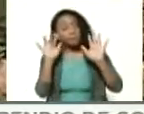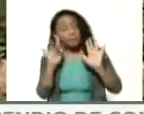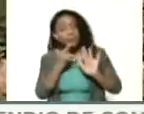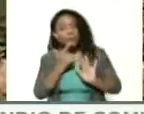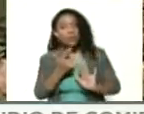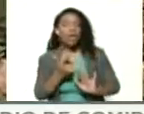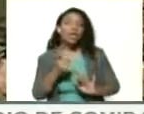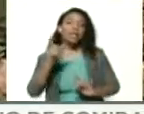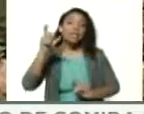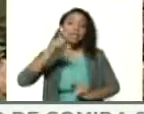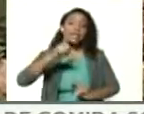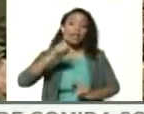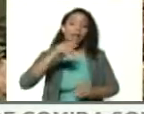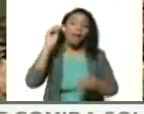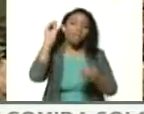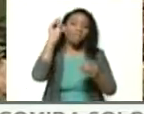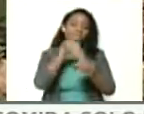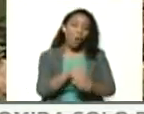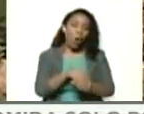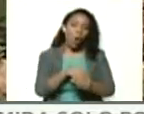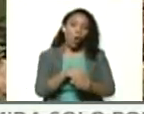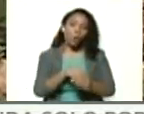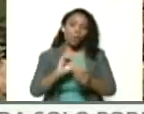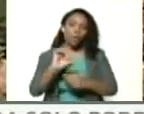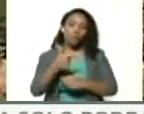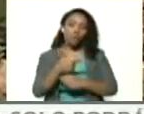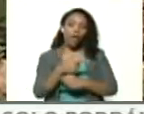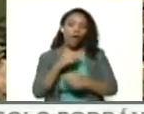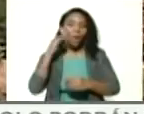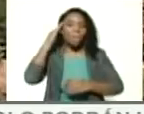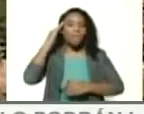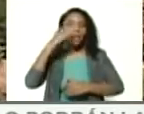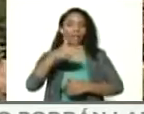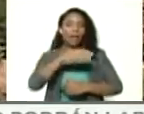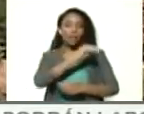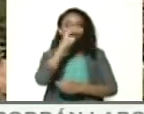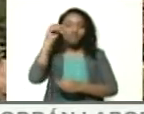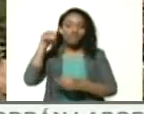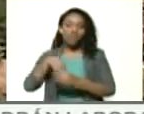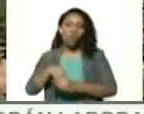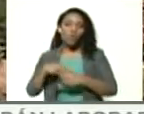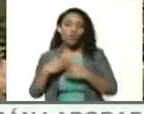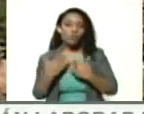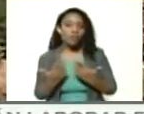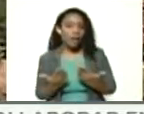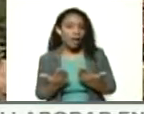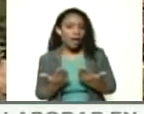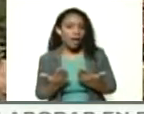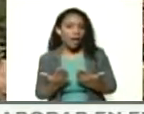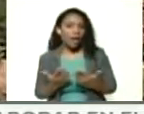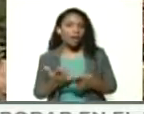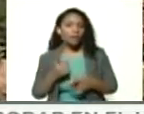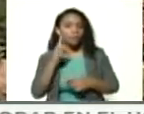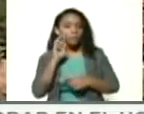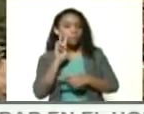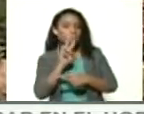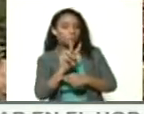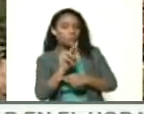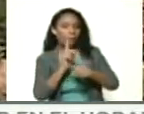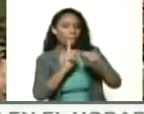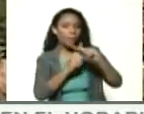y necesitaban dentro de la ecuación a los militares que, bueno, fueron captando